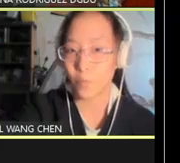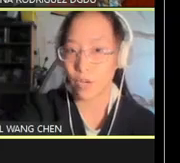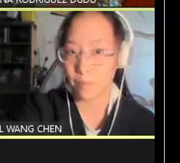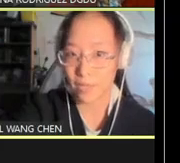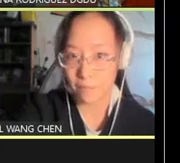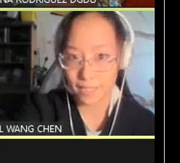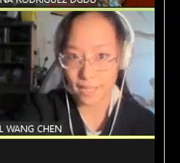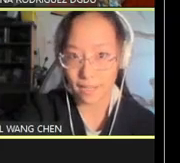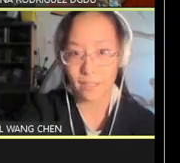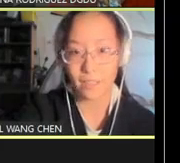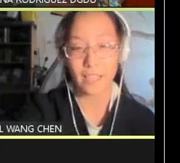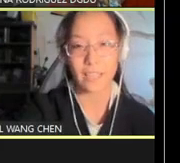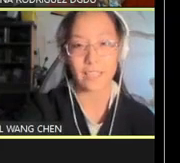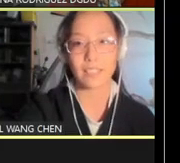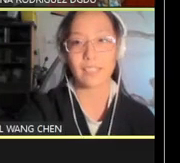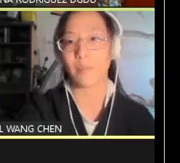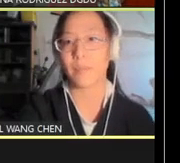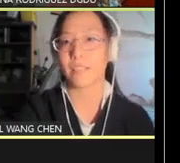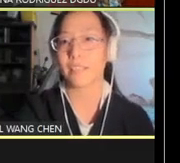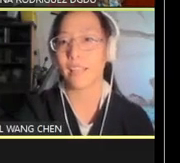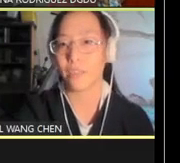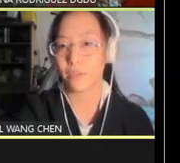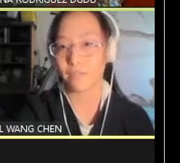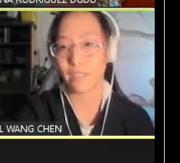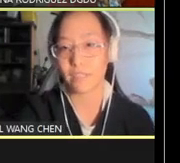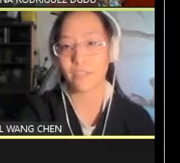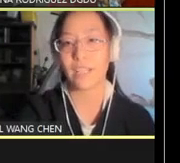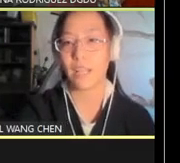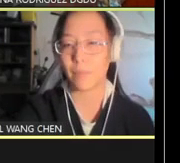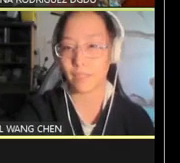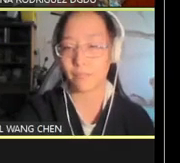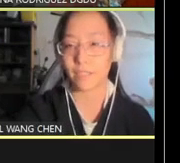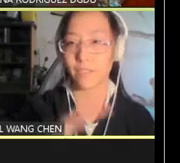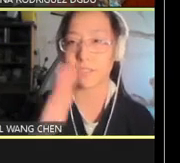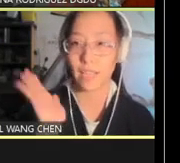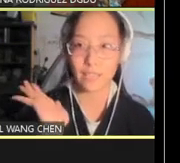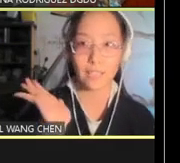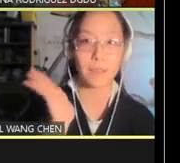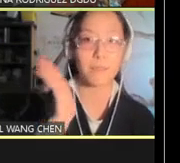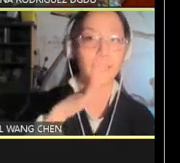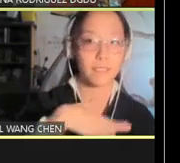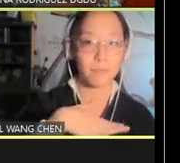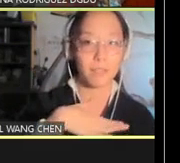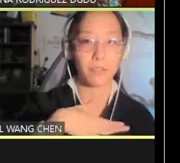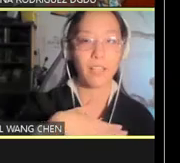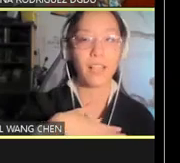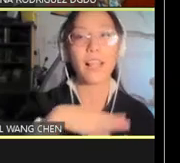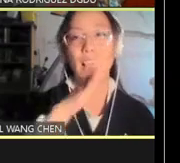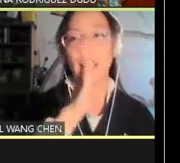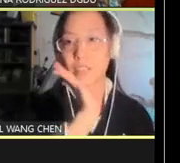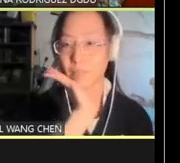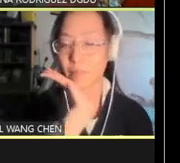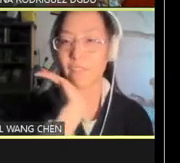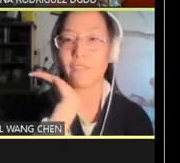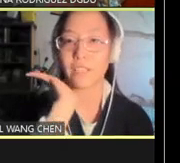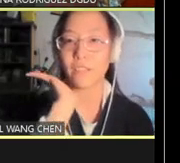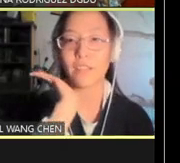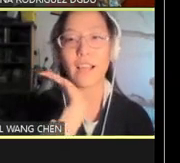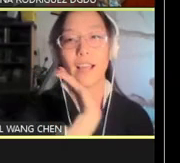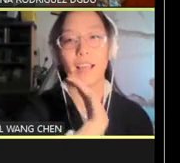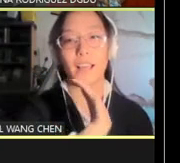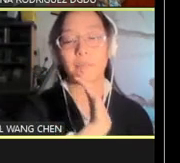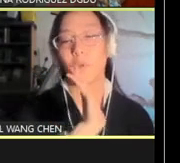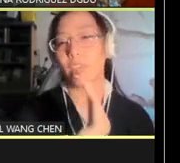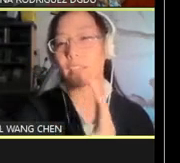solamente como una bisagra. Es decir, nada más hace la dorsiflexión y la plantiflexión, hacia arriba y hacia abajo. La